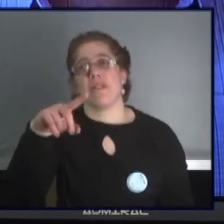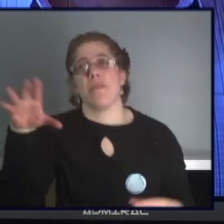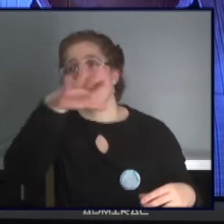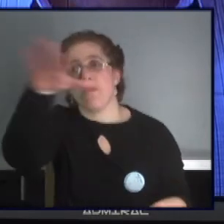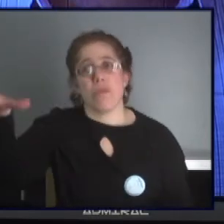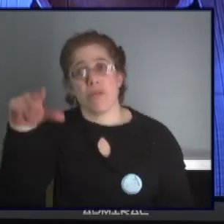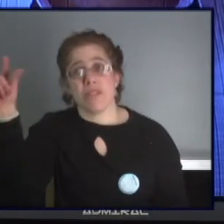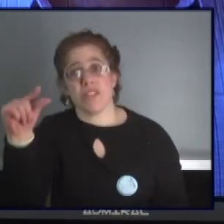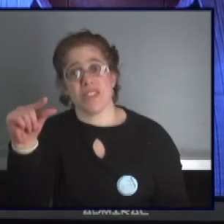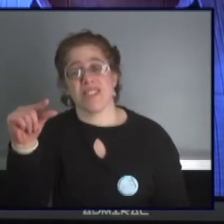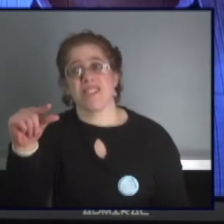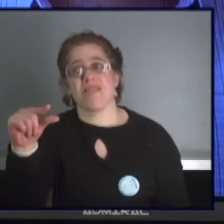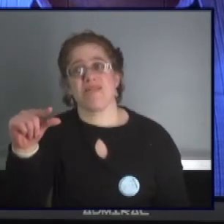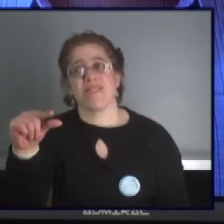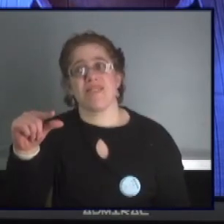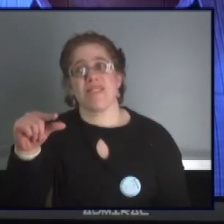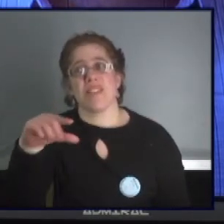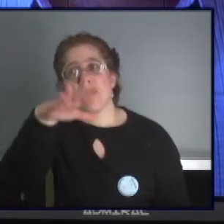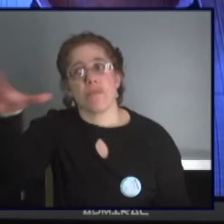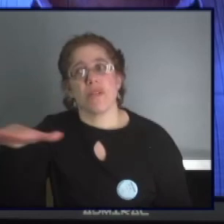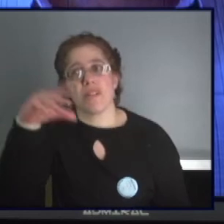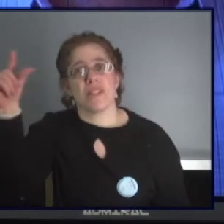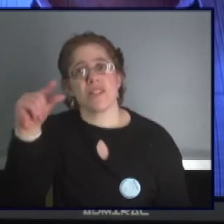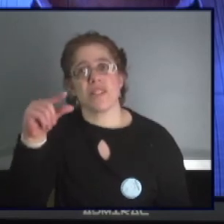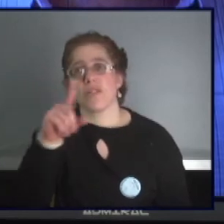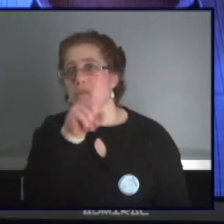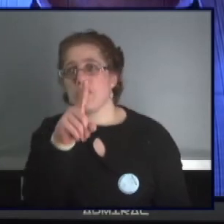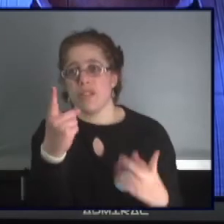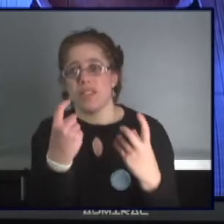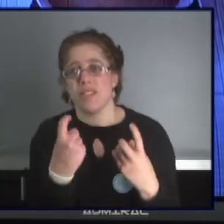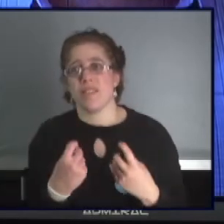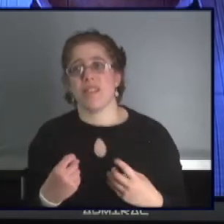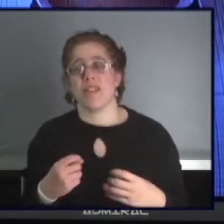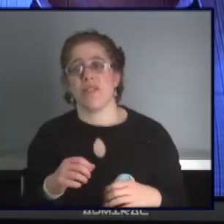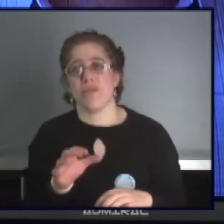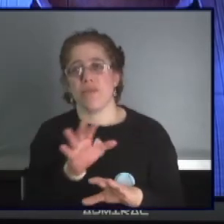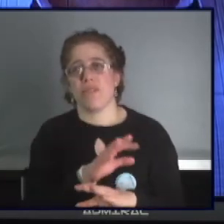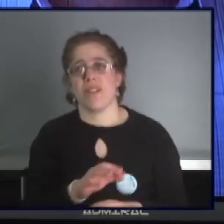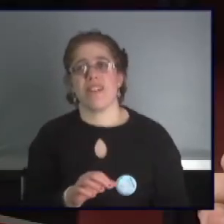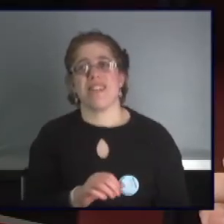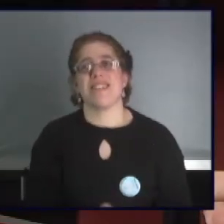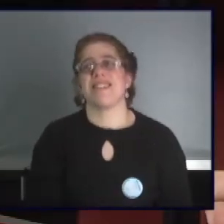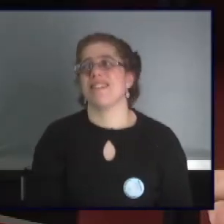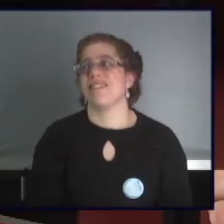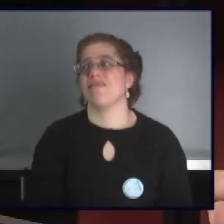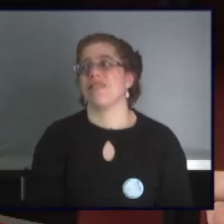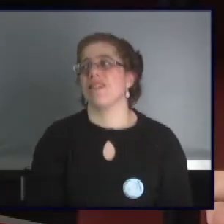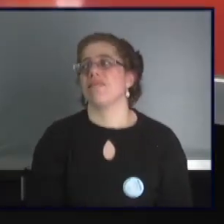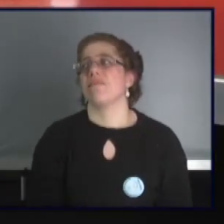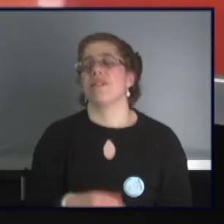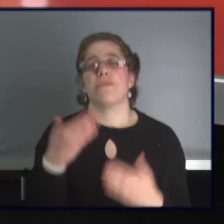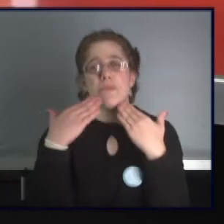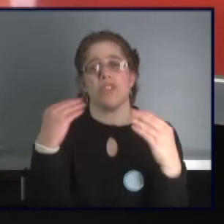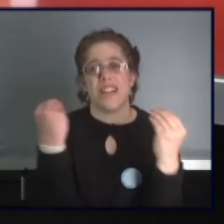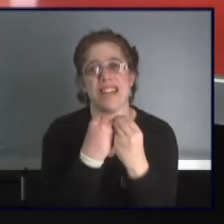chico pueblo chico no necesariamente tiene que ser infierno grave arnoldo muchas